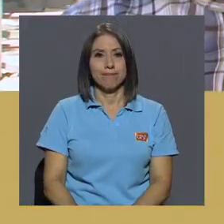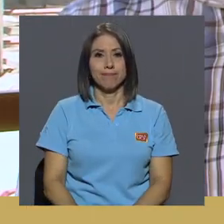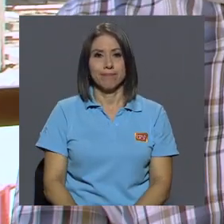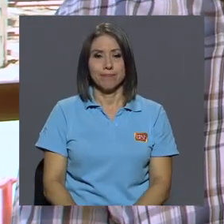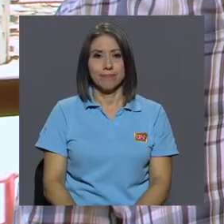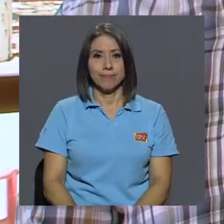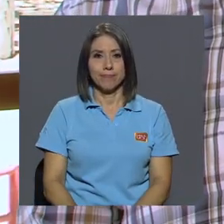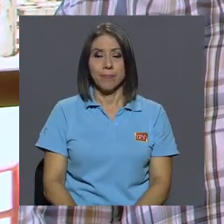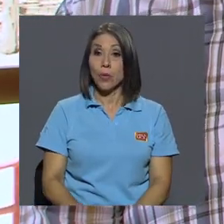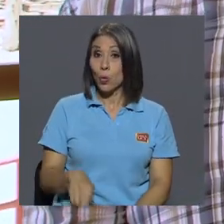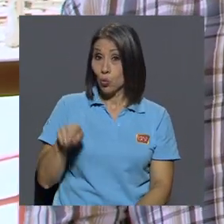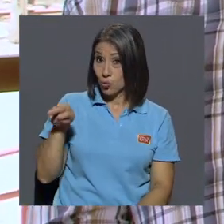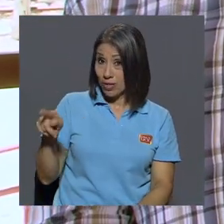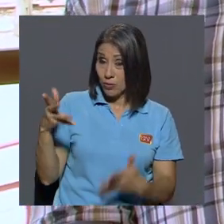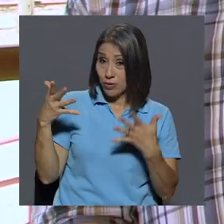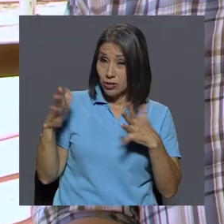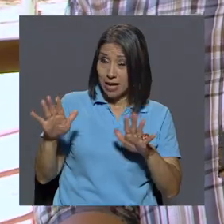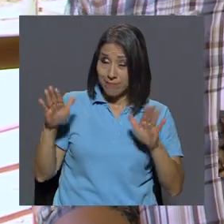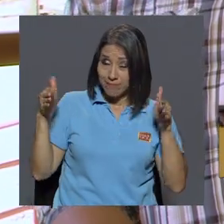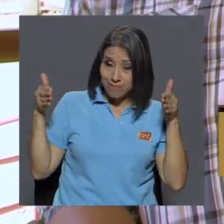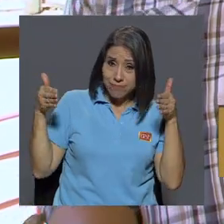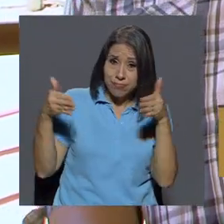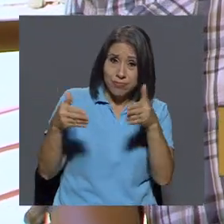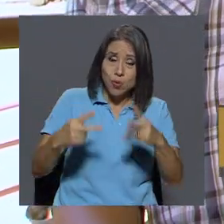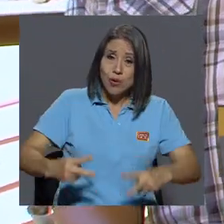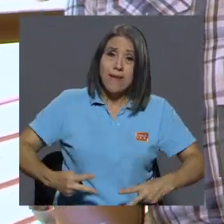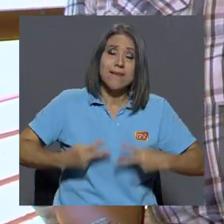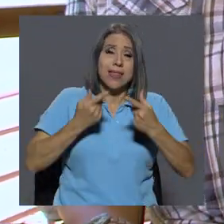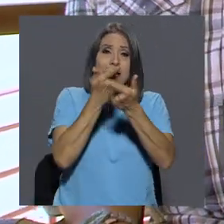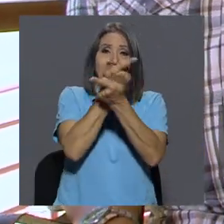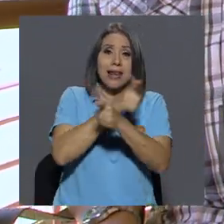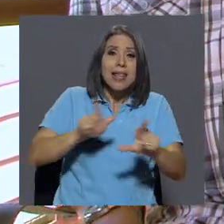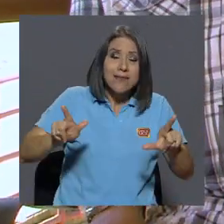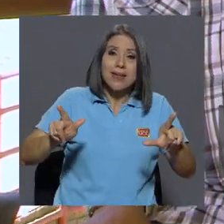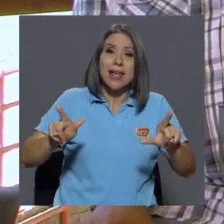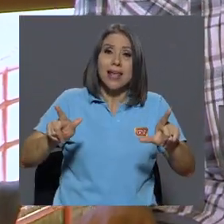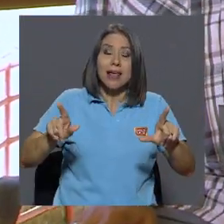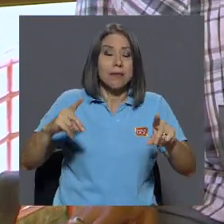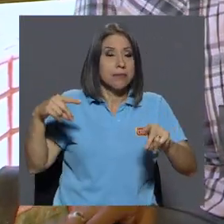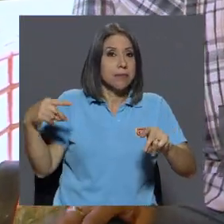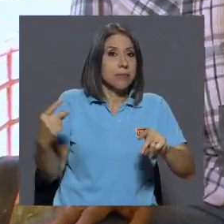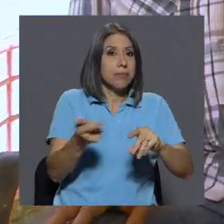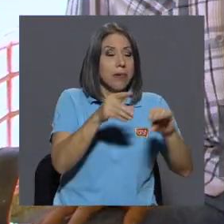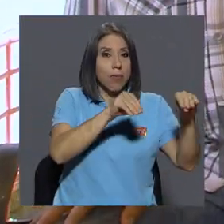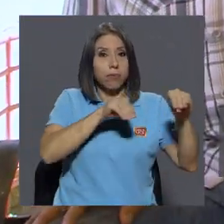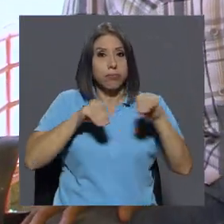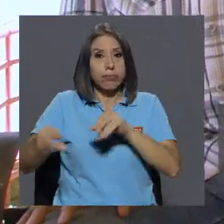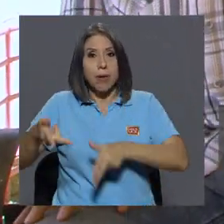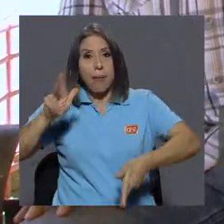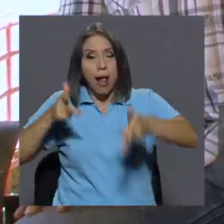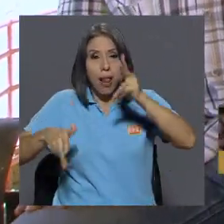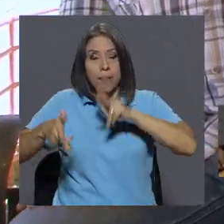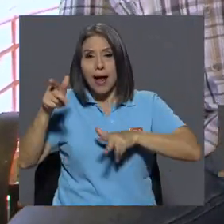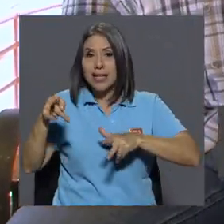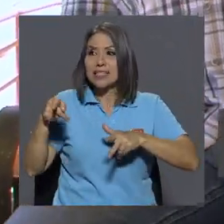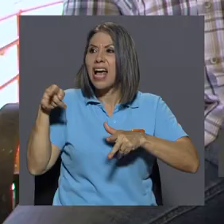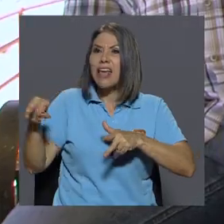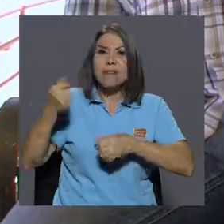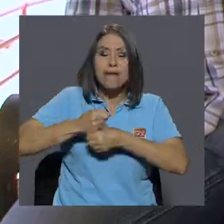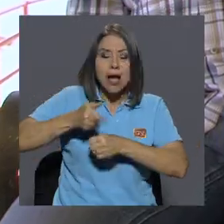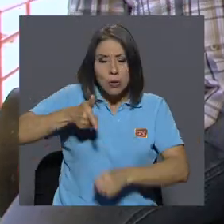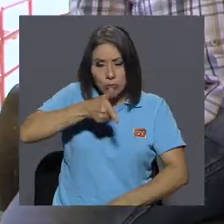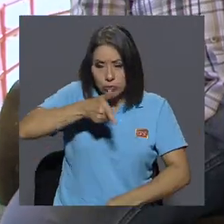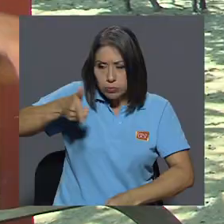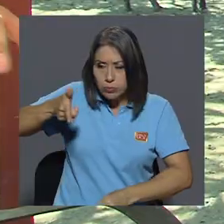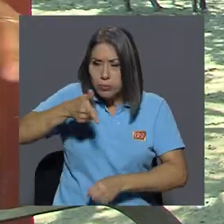eso. Usted, después de dedicarse a una vida muy libre, de repente en Palmares hace de soldador, hace